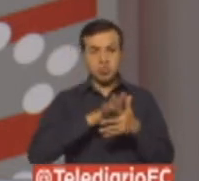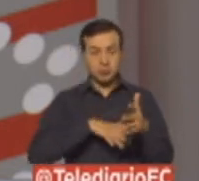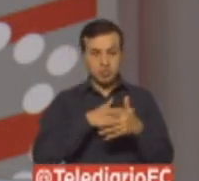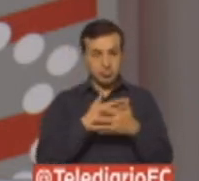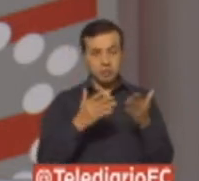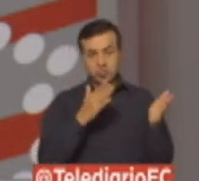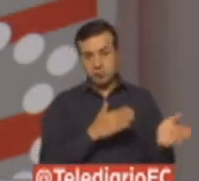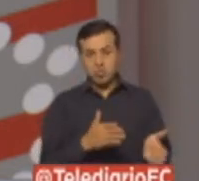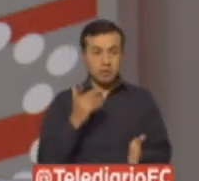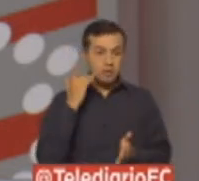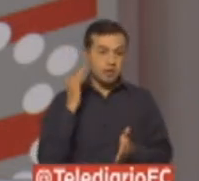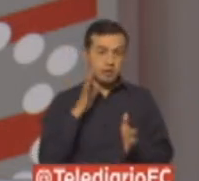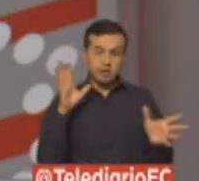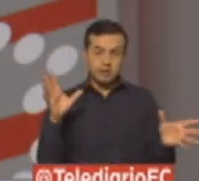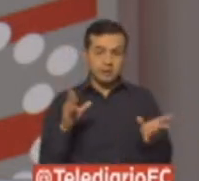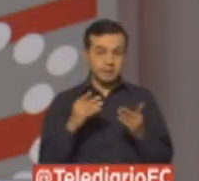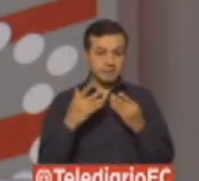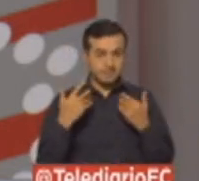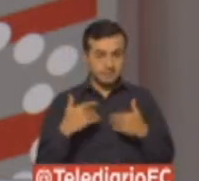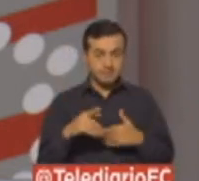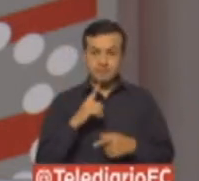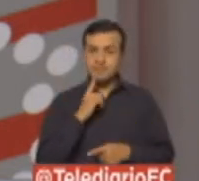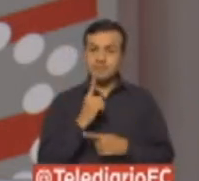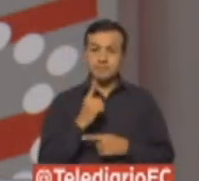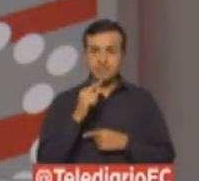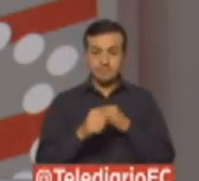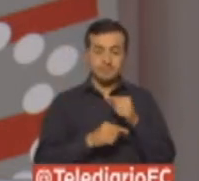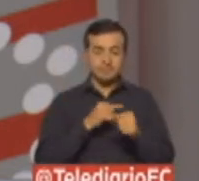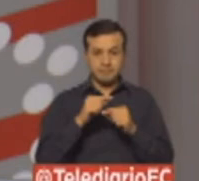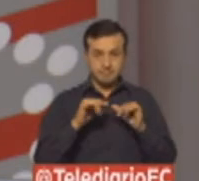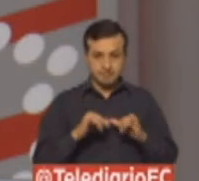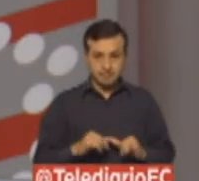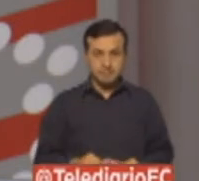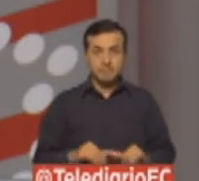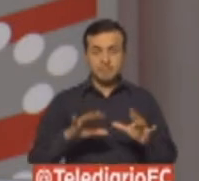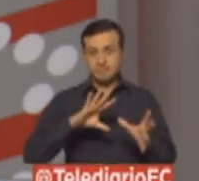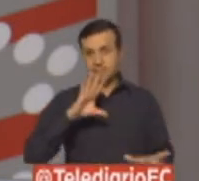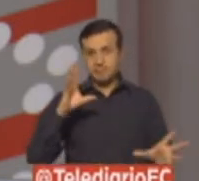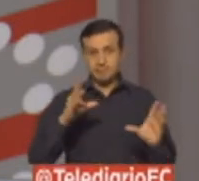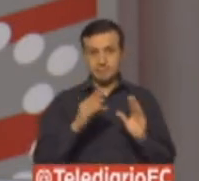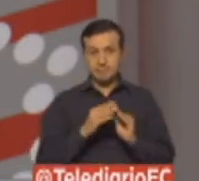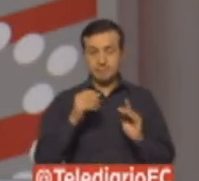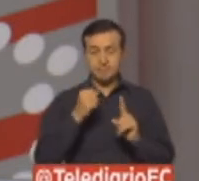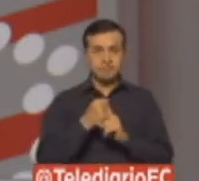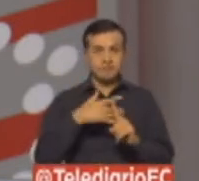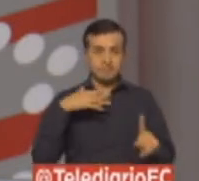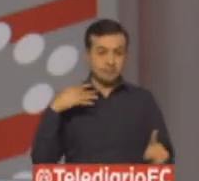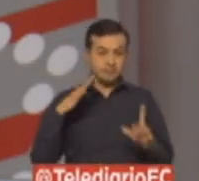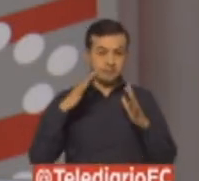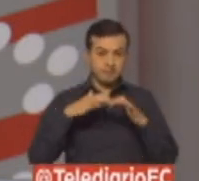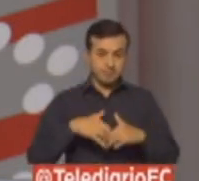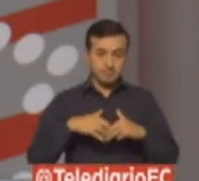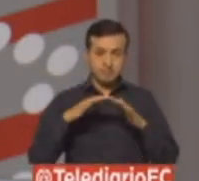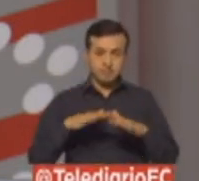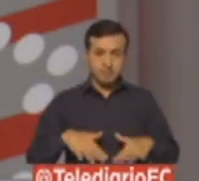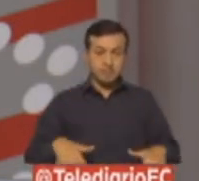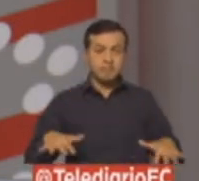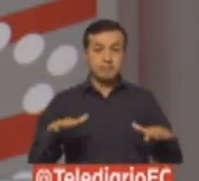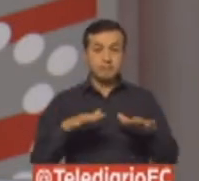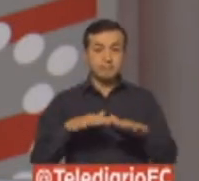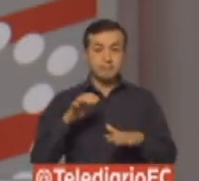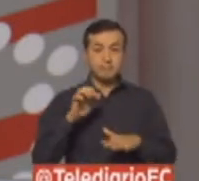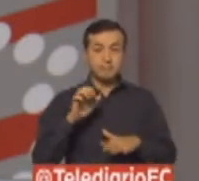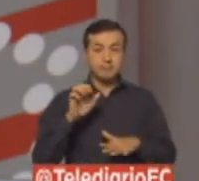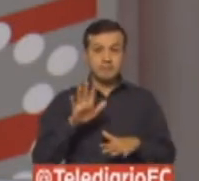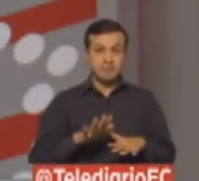recursos plazos establecidos para ir mitigando y adaptándonos al impacto de la crisis ambiental que vive el